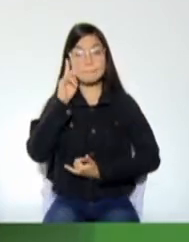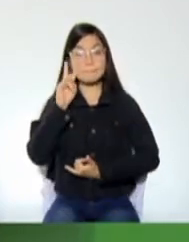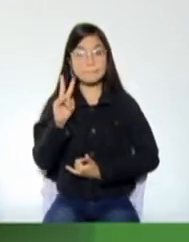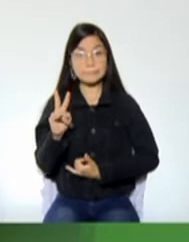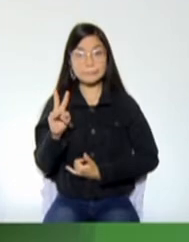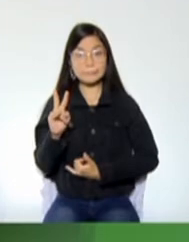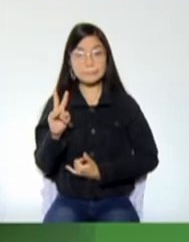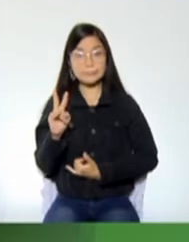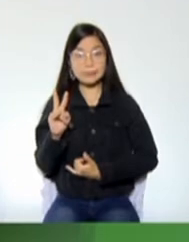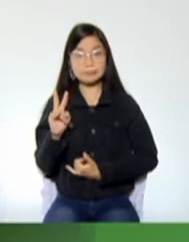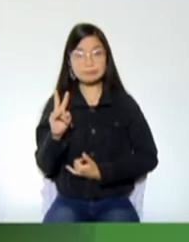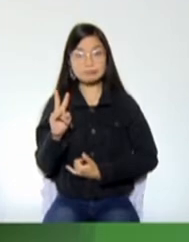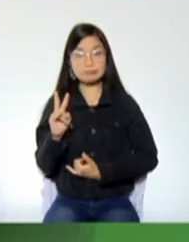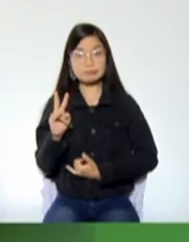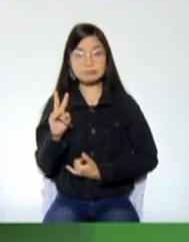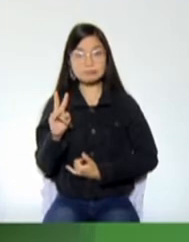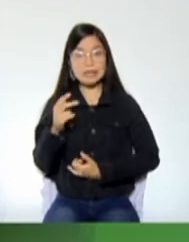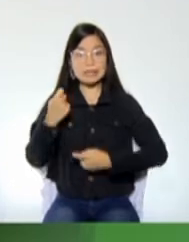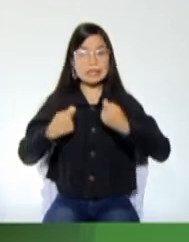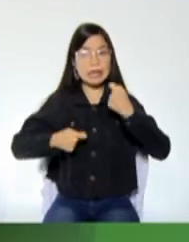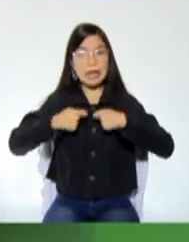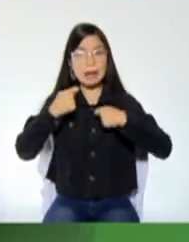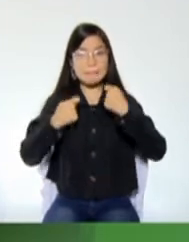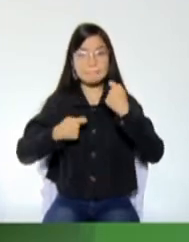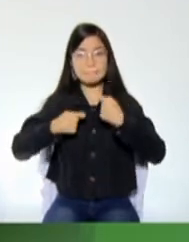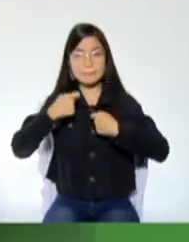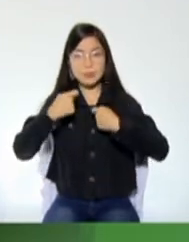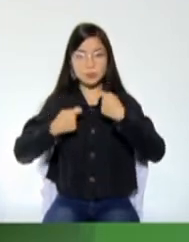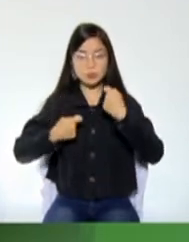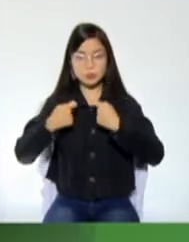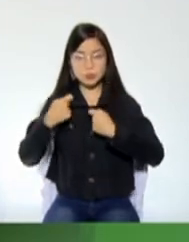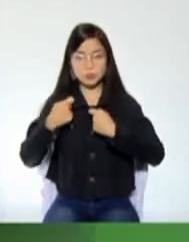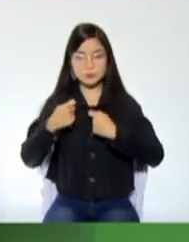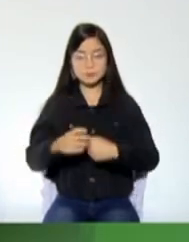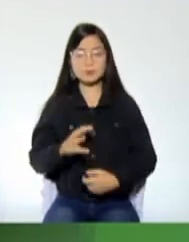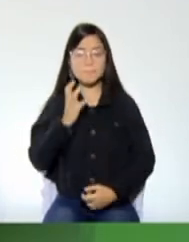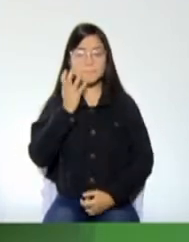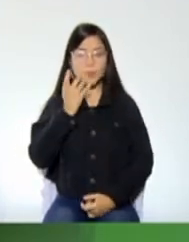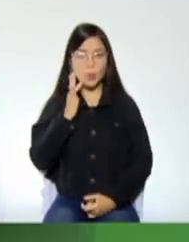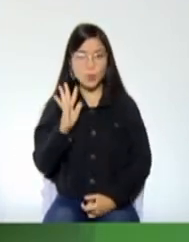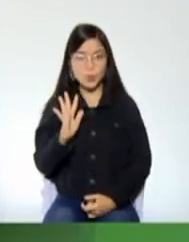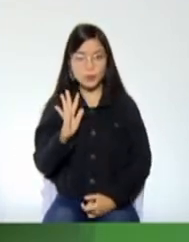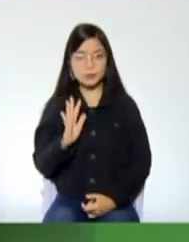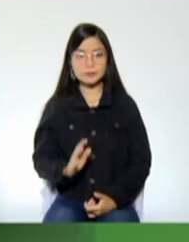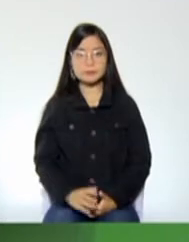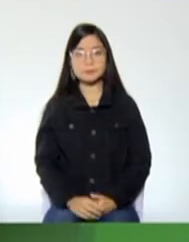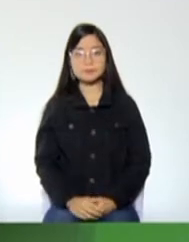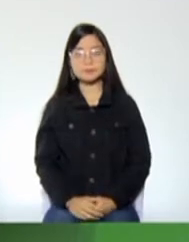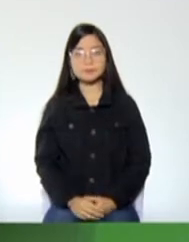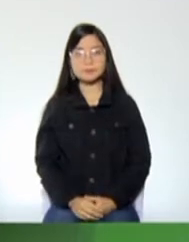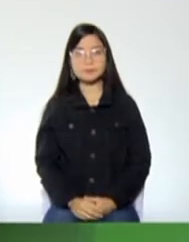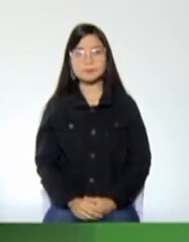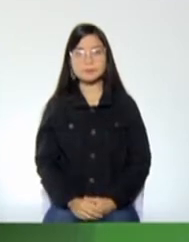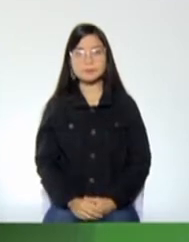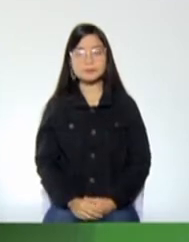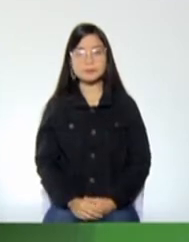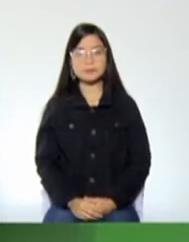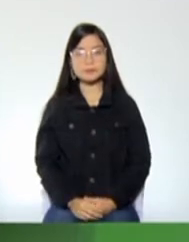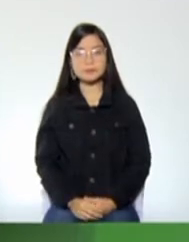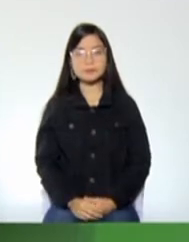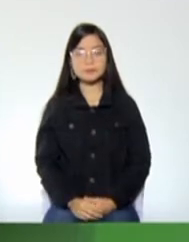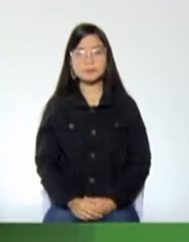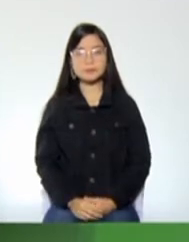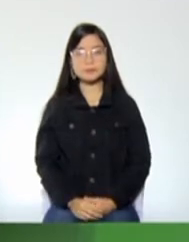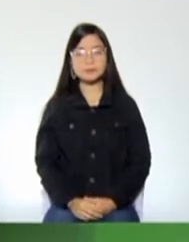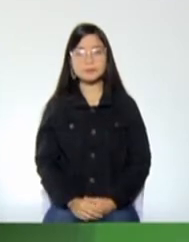qué expresan cada una de estas expresiones no verbales. Por ejemplo, ¿qué significará